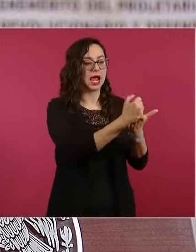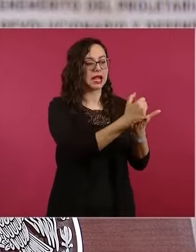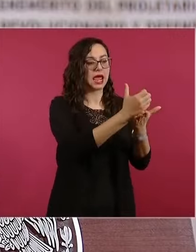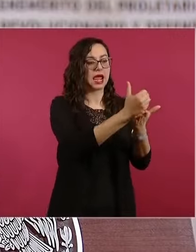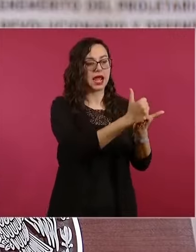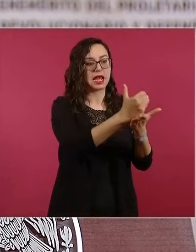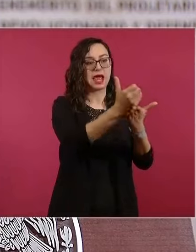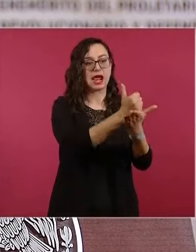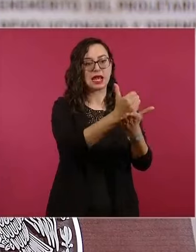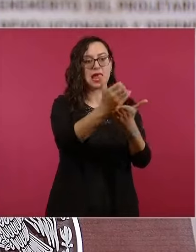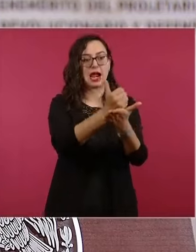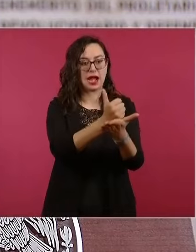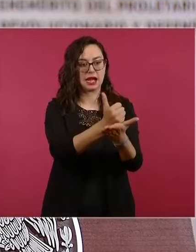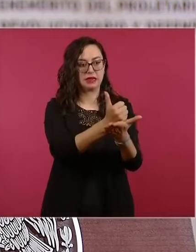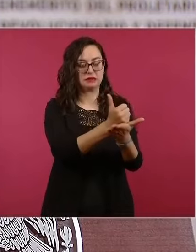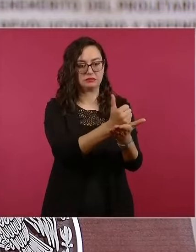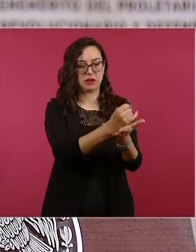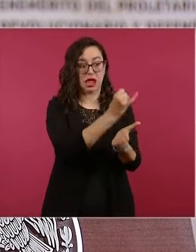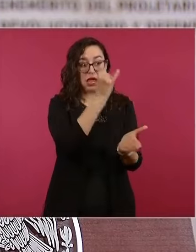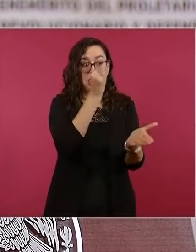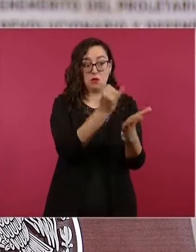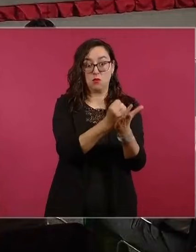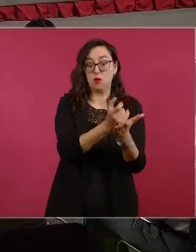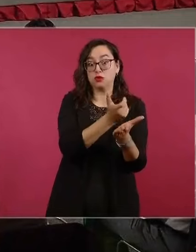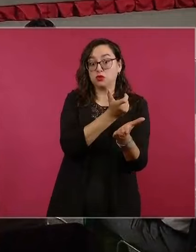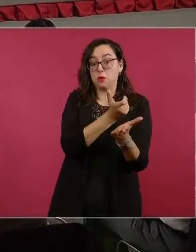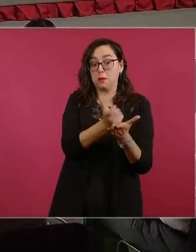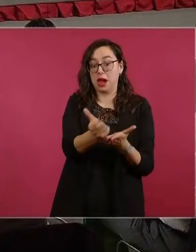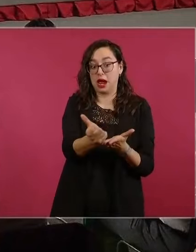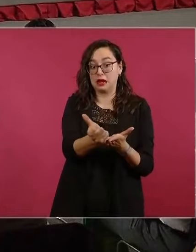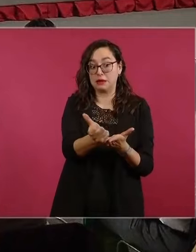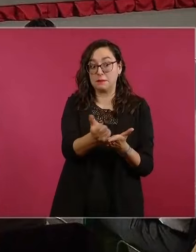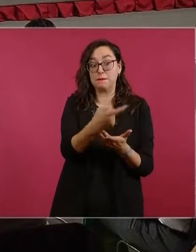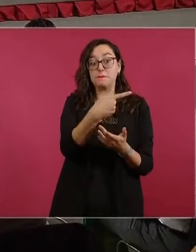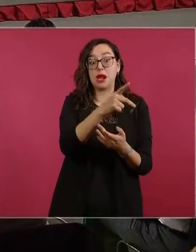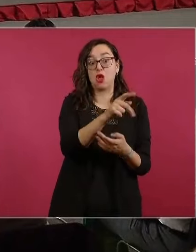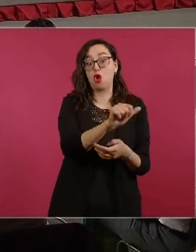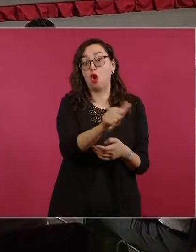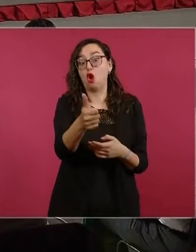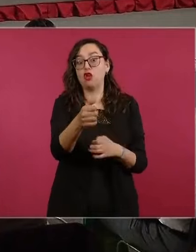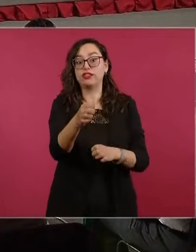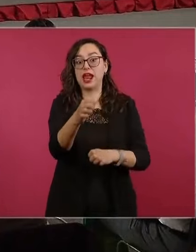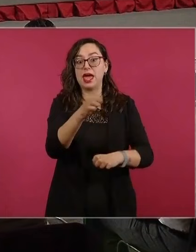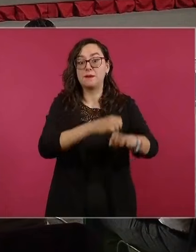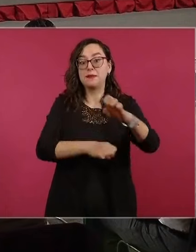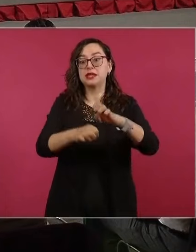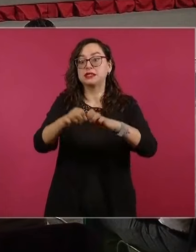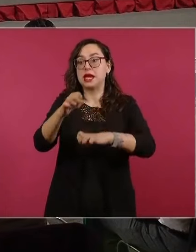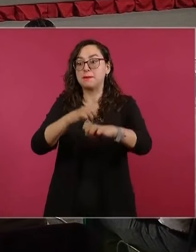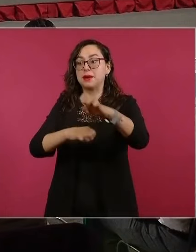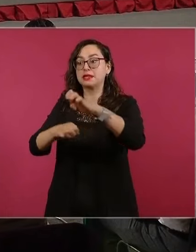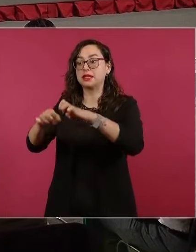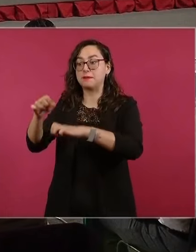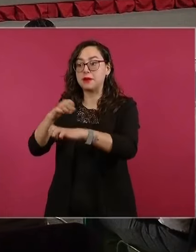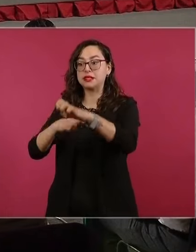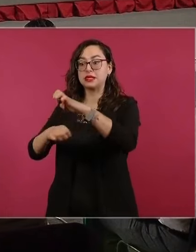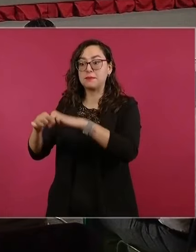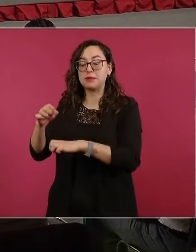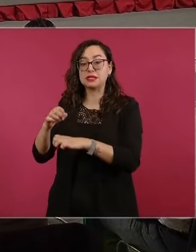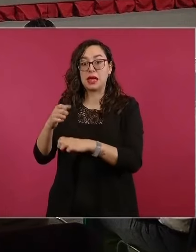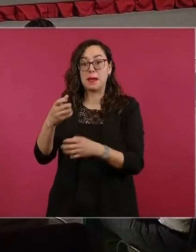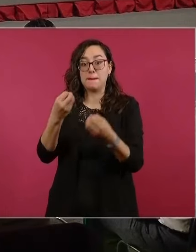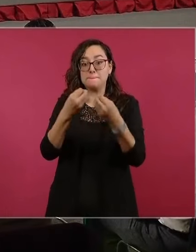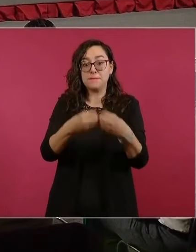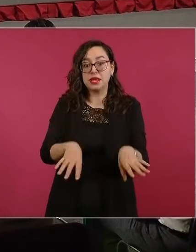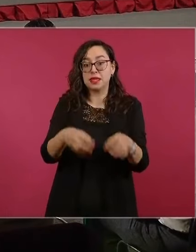grupo y con ella tener un mismo resultado. El segundo, permitía diferir o aplazar